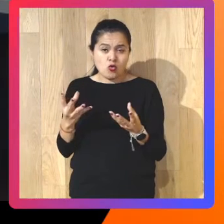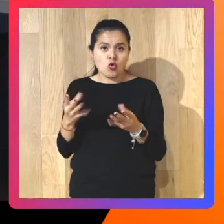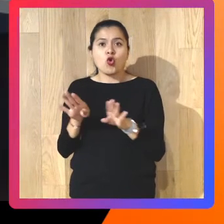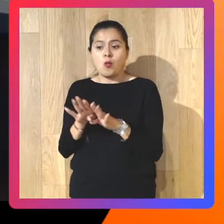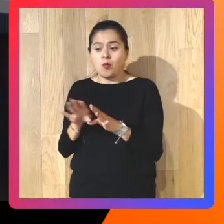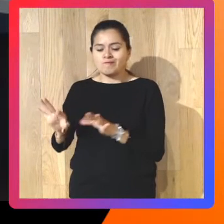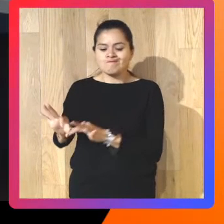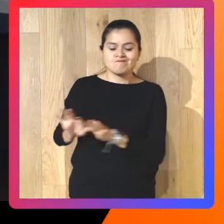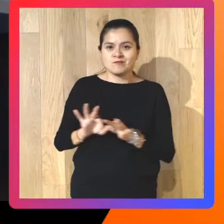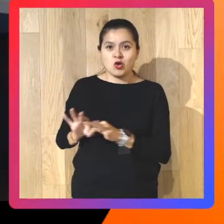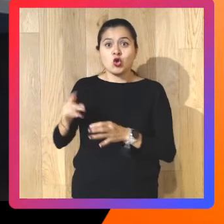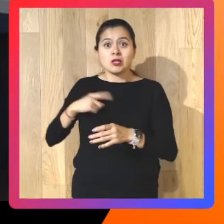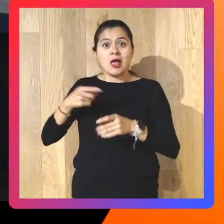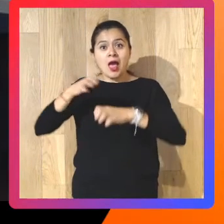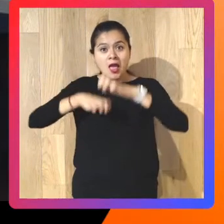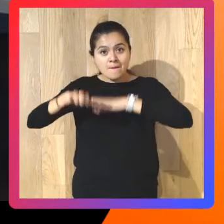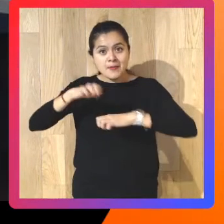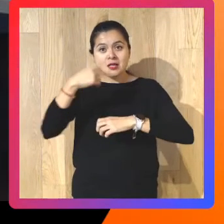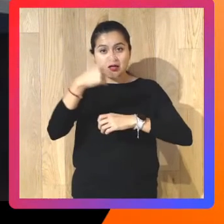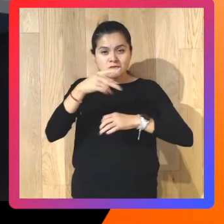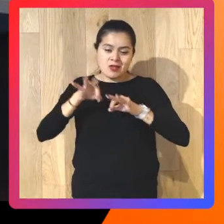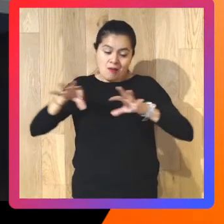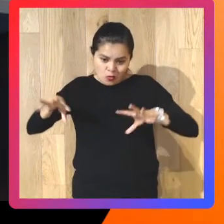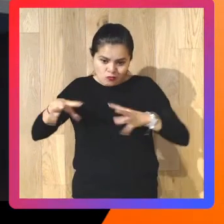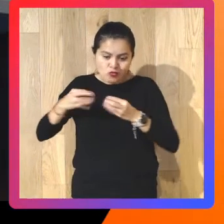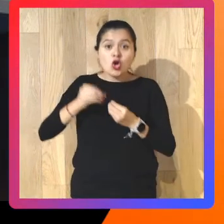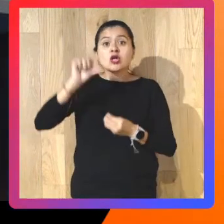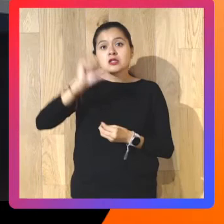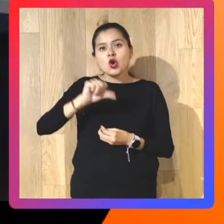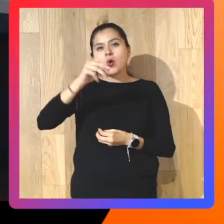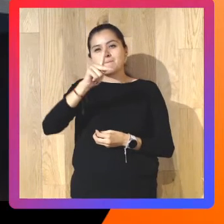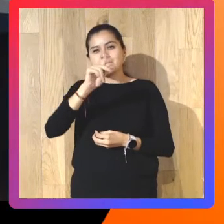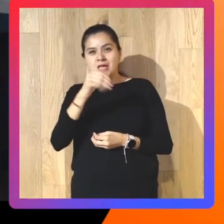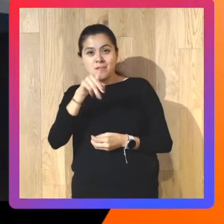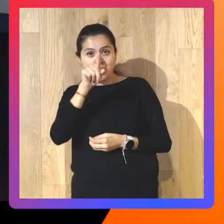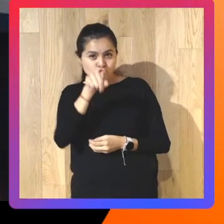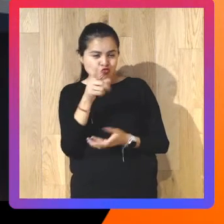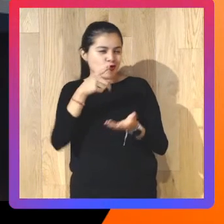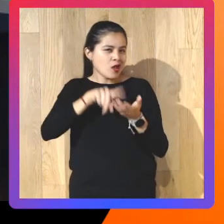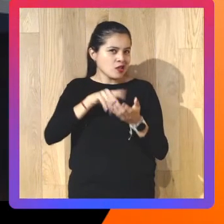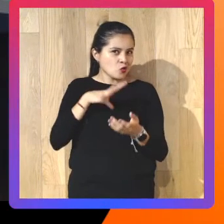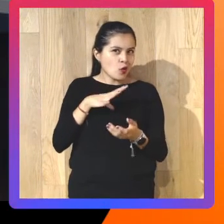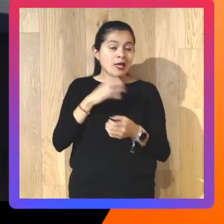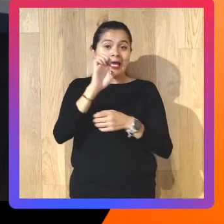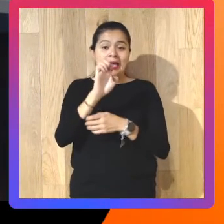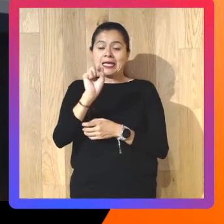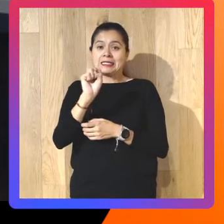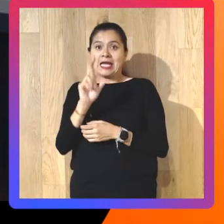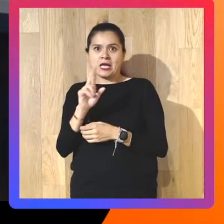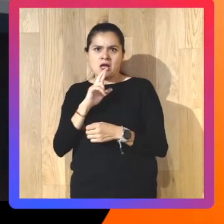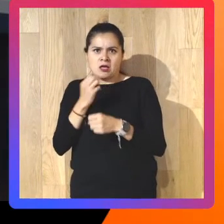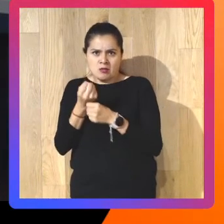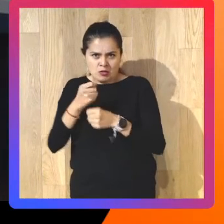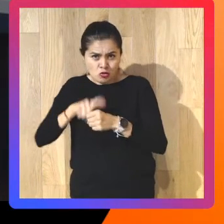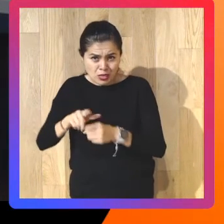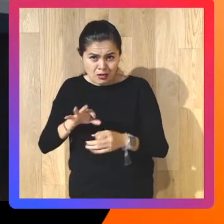mano con nosotros, nuestros colaboradores y sus familias. Si hoy tú eres una pyme, un emprendedor, la responsabilidad social empresarial no está lejos